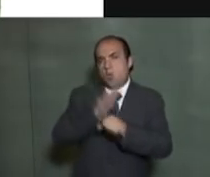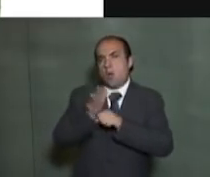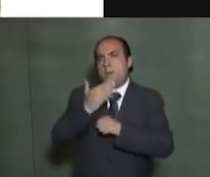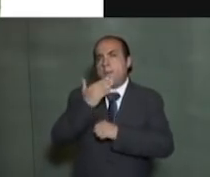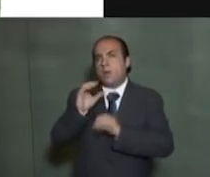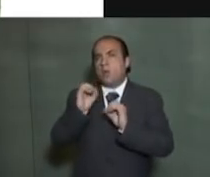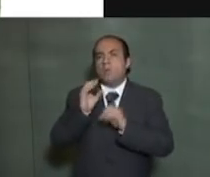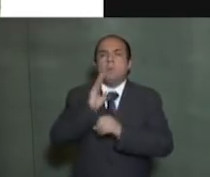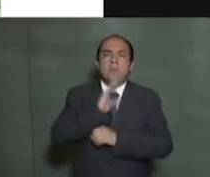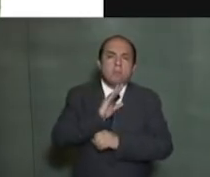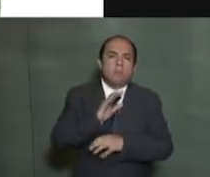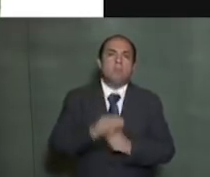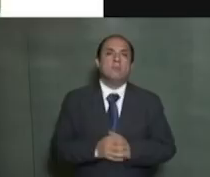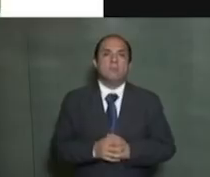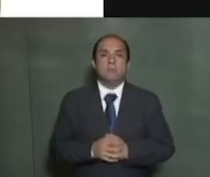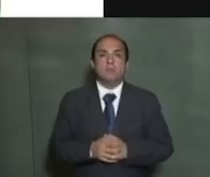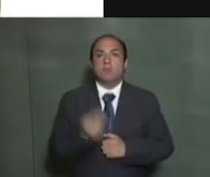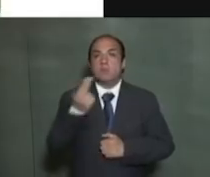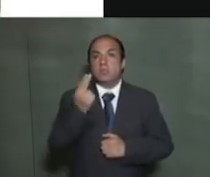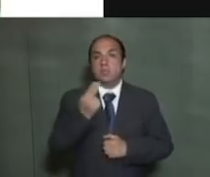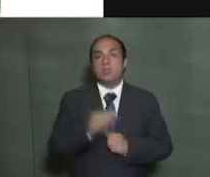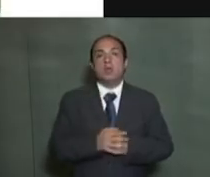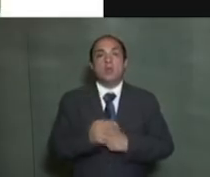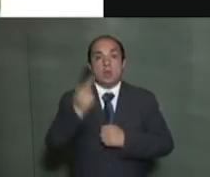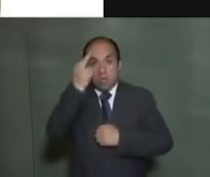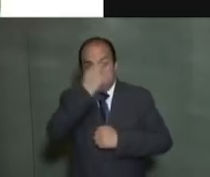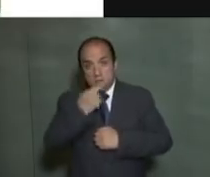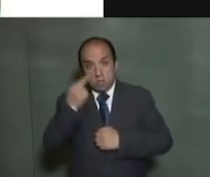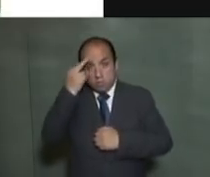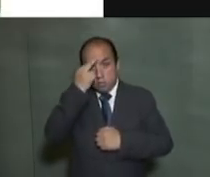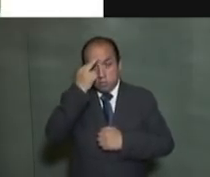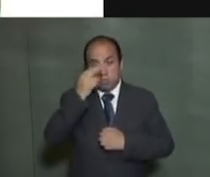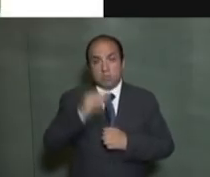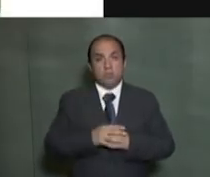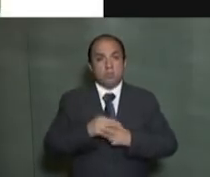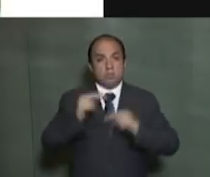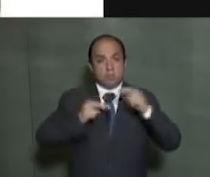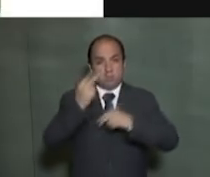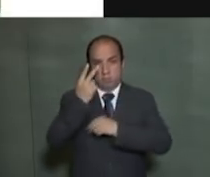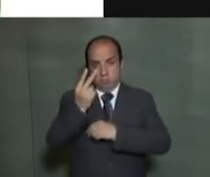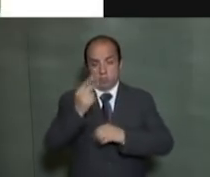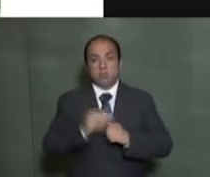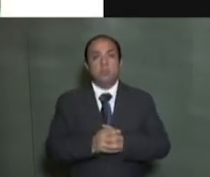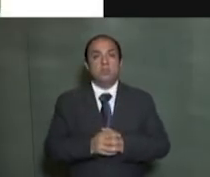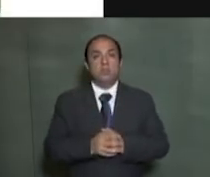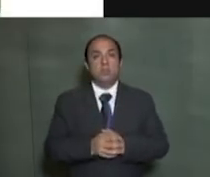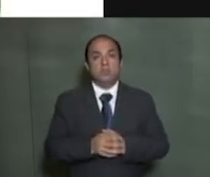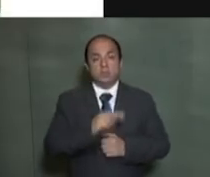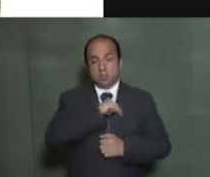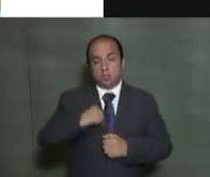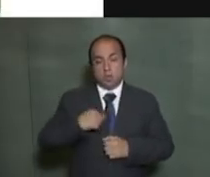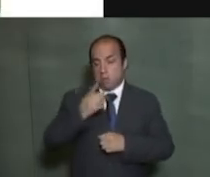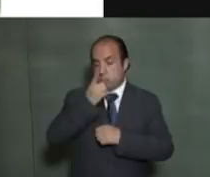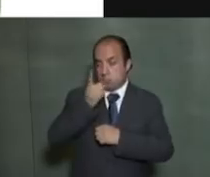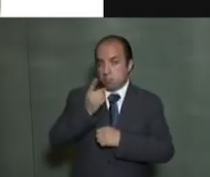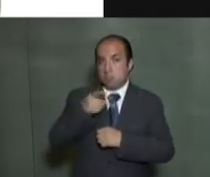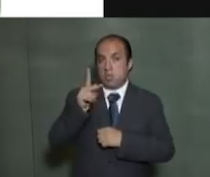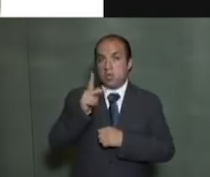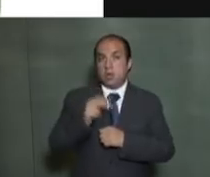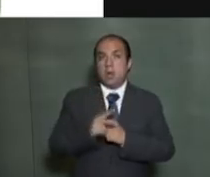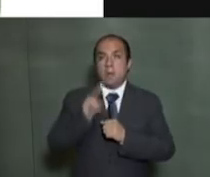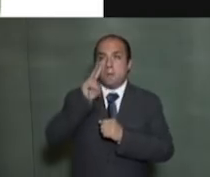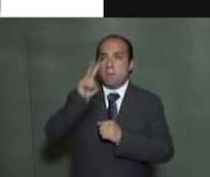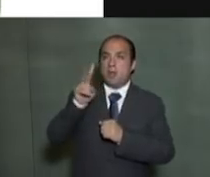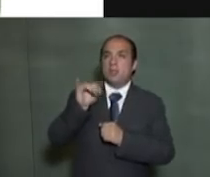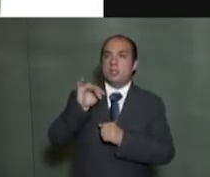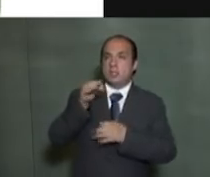cuál está mal, sino que esto implica un nivel de evaluación nivel 2 y así lo estamos indicando. Pero digamos que visualmente sí